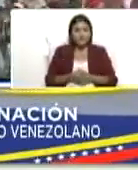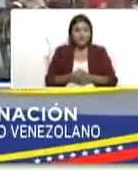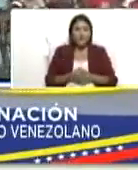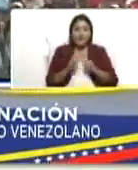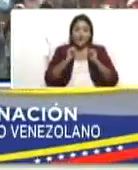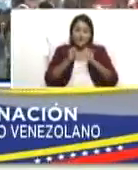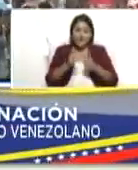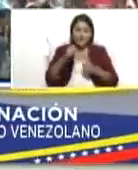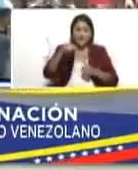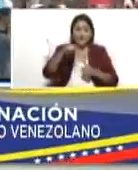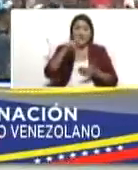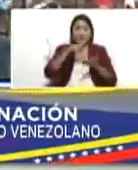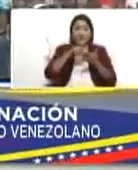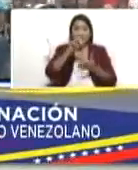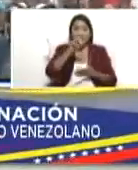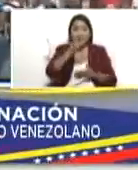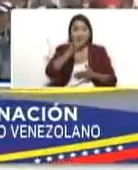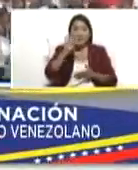temporada